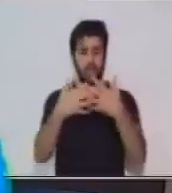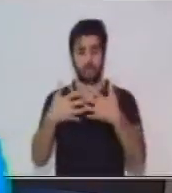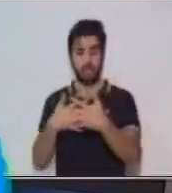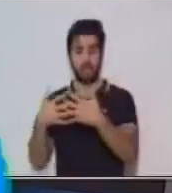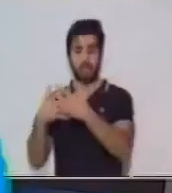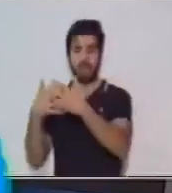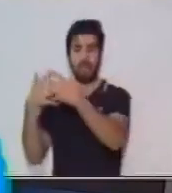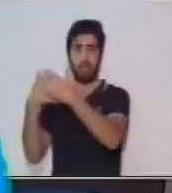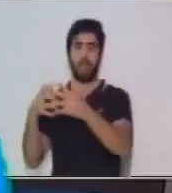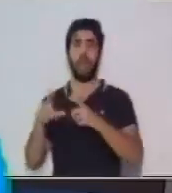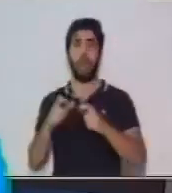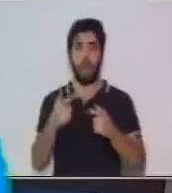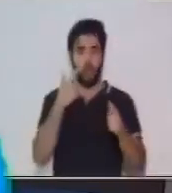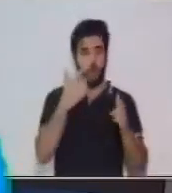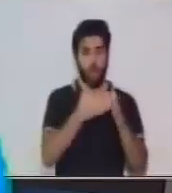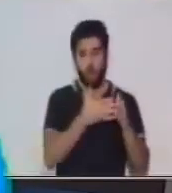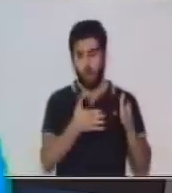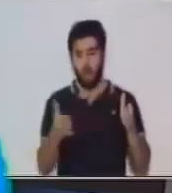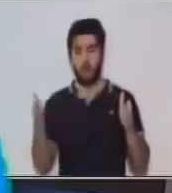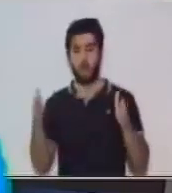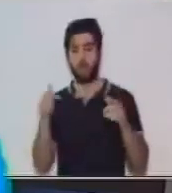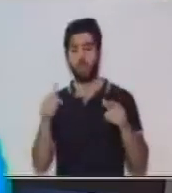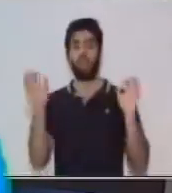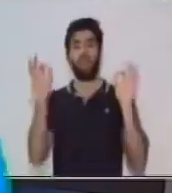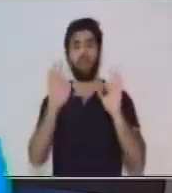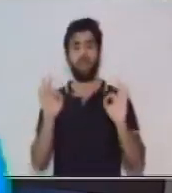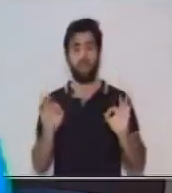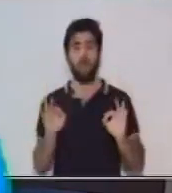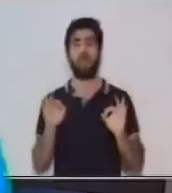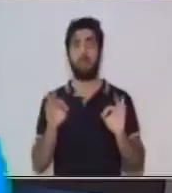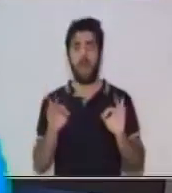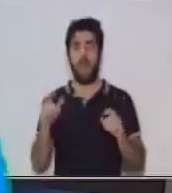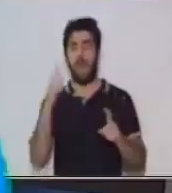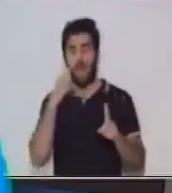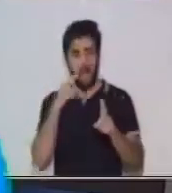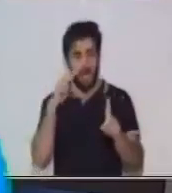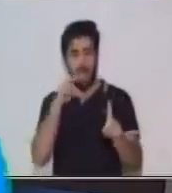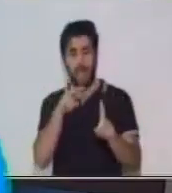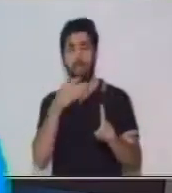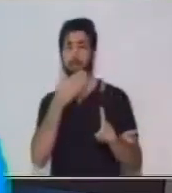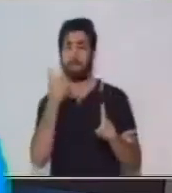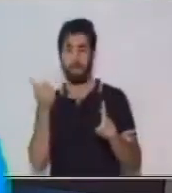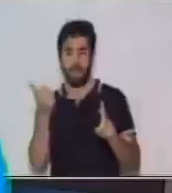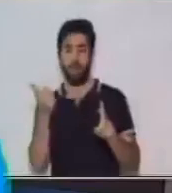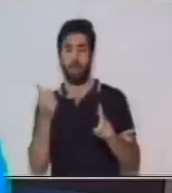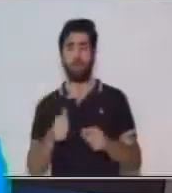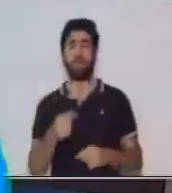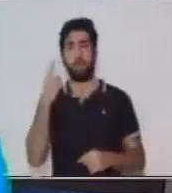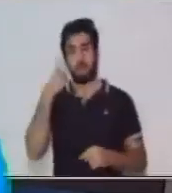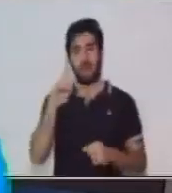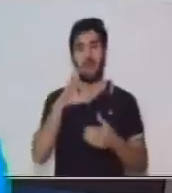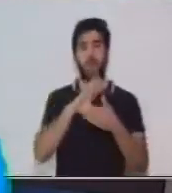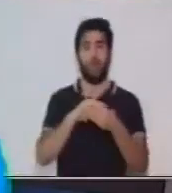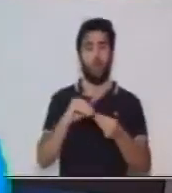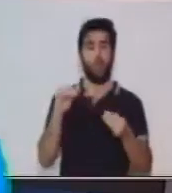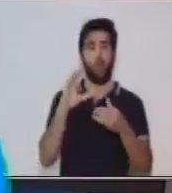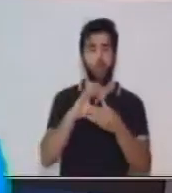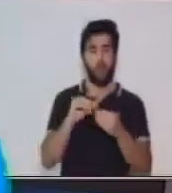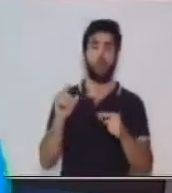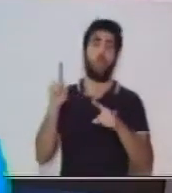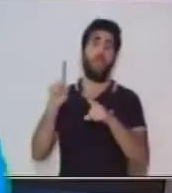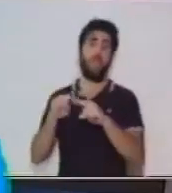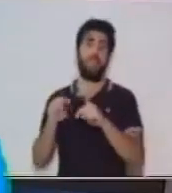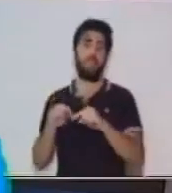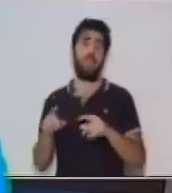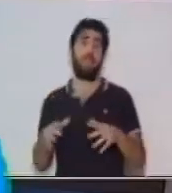esa línea, esa métrica, que lo que forme es ese ambiente, ese contexto fino para ese cuento, dependiendo